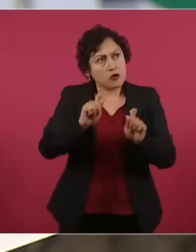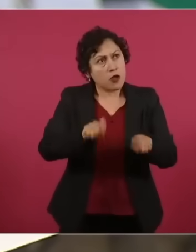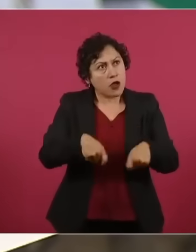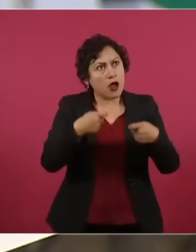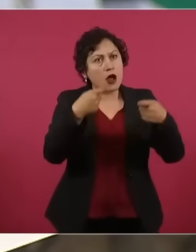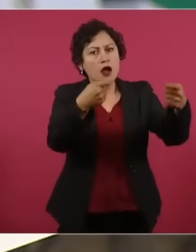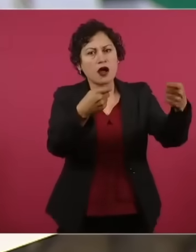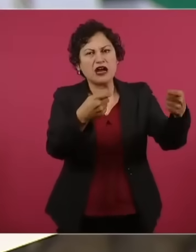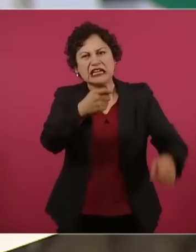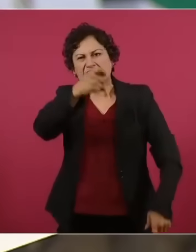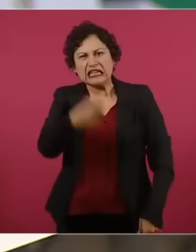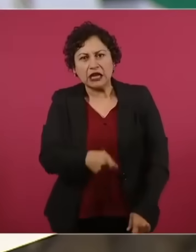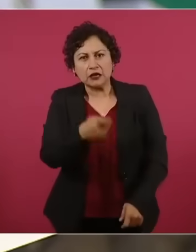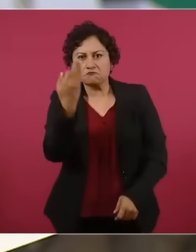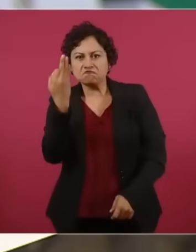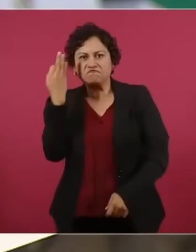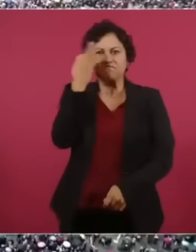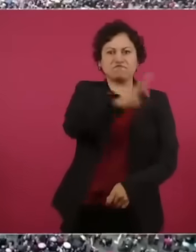la patria.